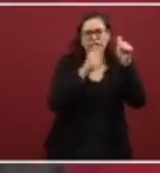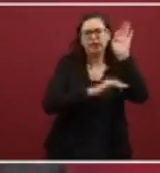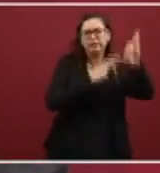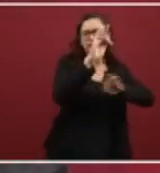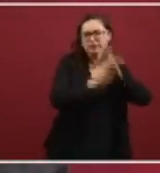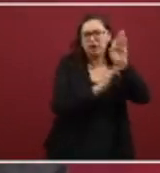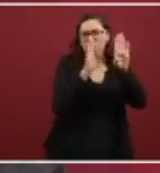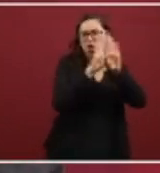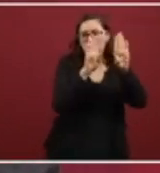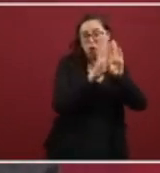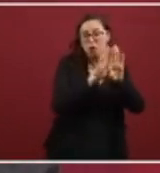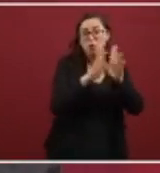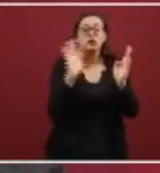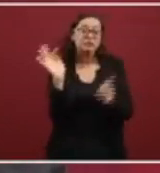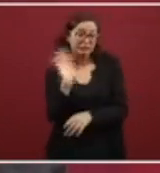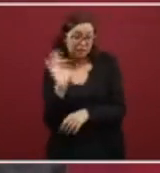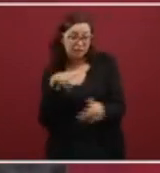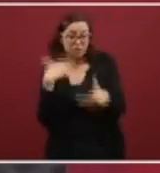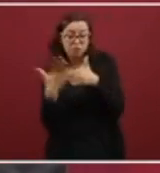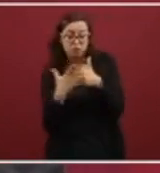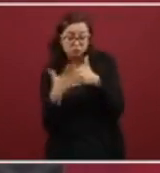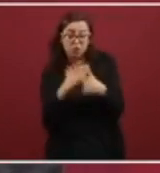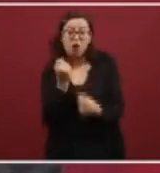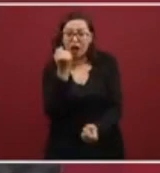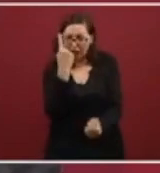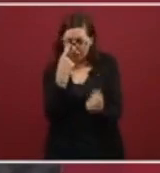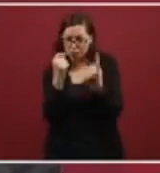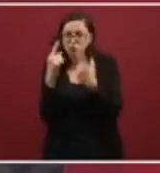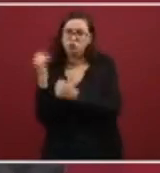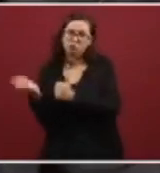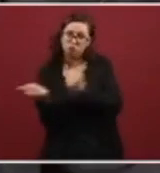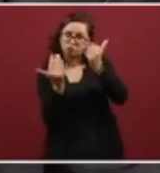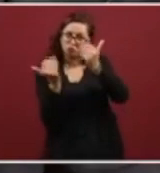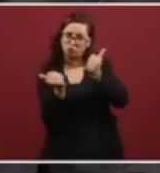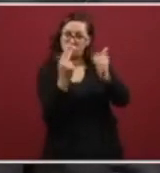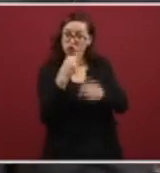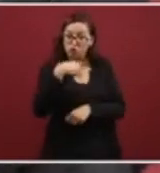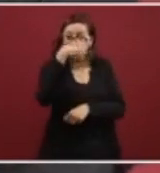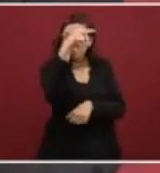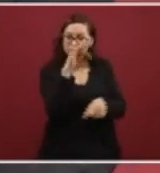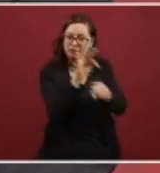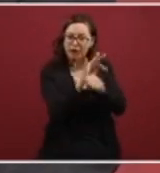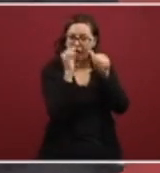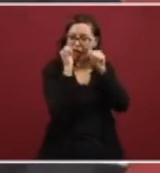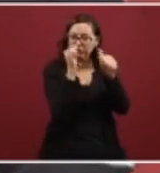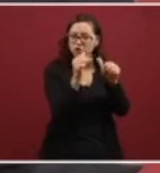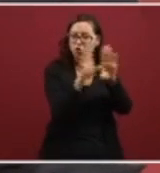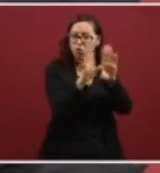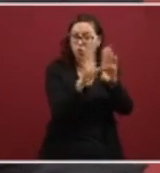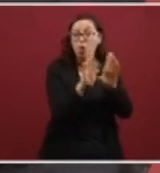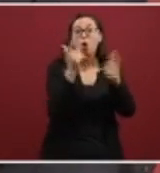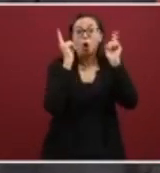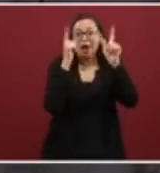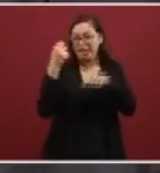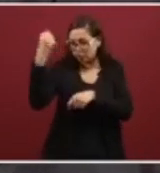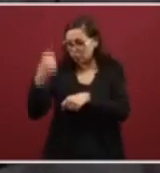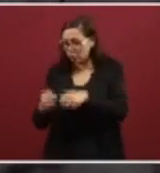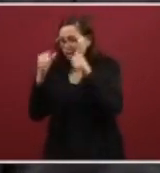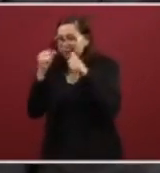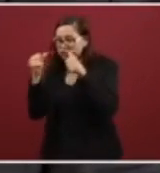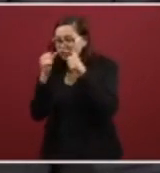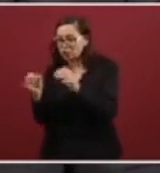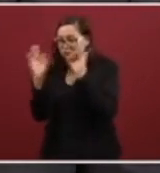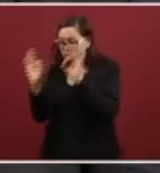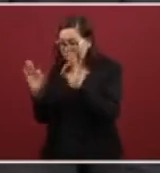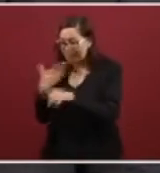recibir en los próximos meses. Esperamos que nuestras medidas tengan resultados y que entonces el número sea un número muy pequeño. Eso es lo que esperamos, con